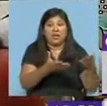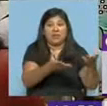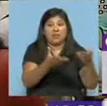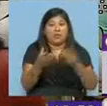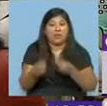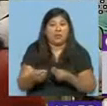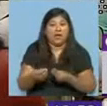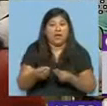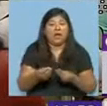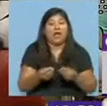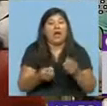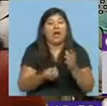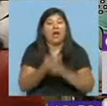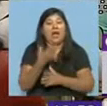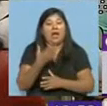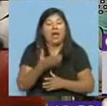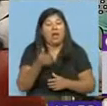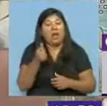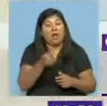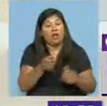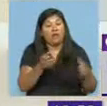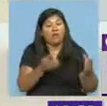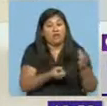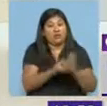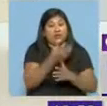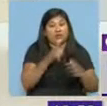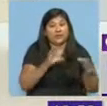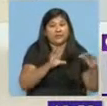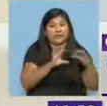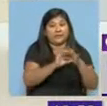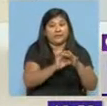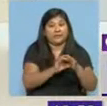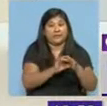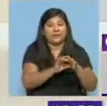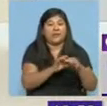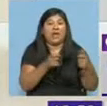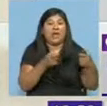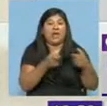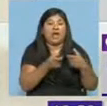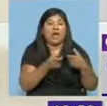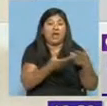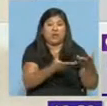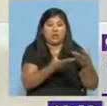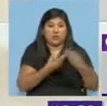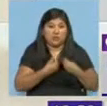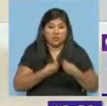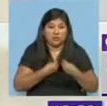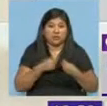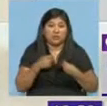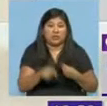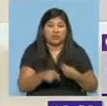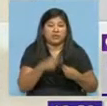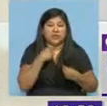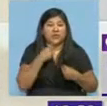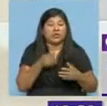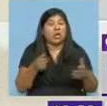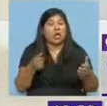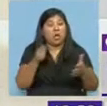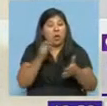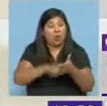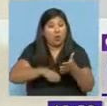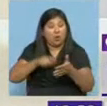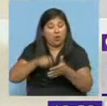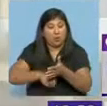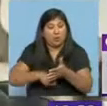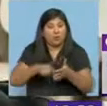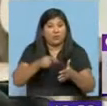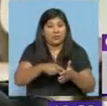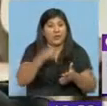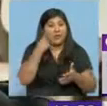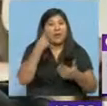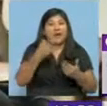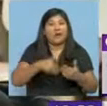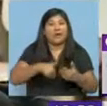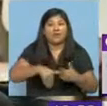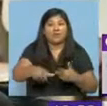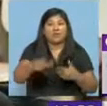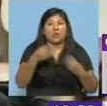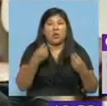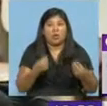Hemos firmado una carta de intención justamente de trabajo conjunto y mancomunado con vistas a